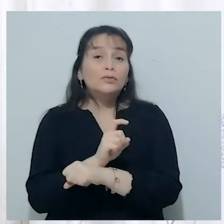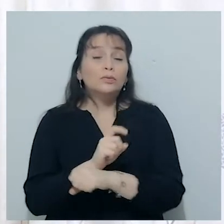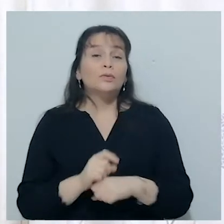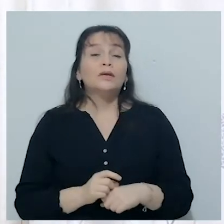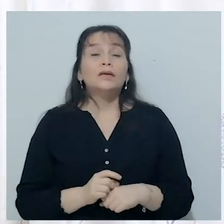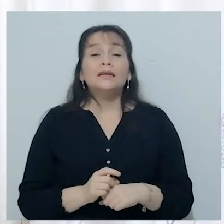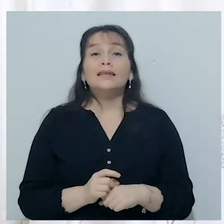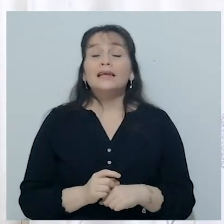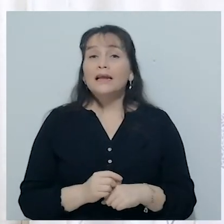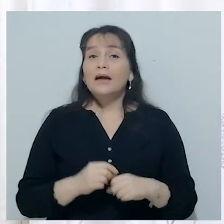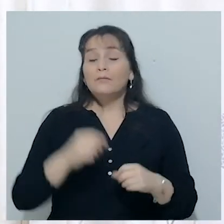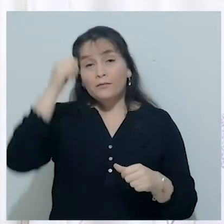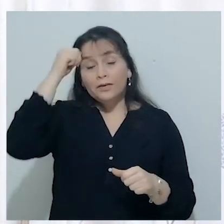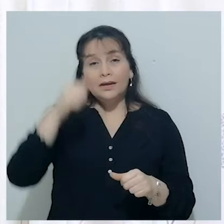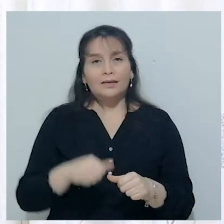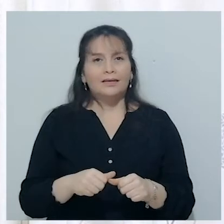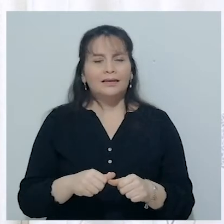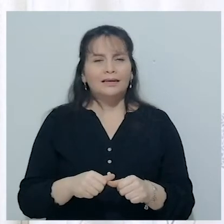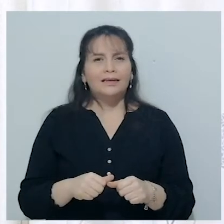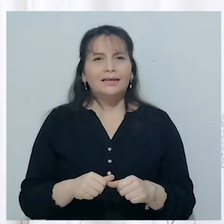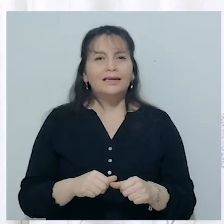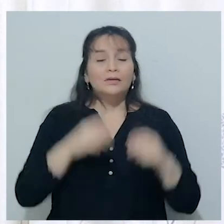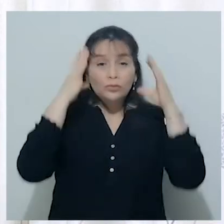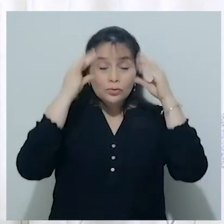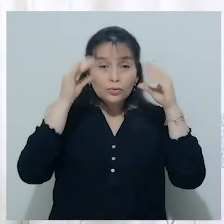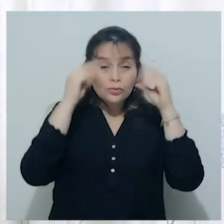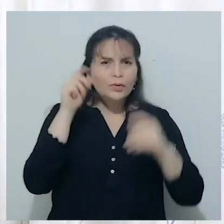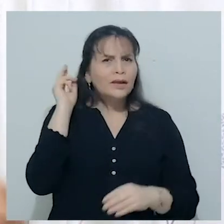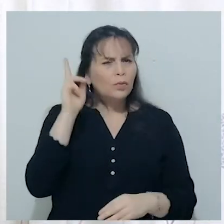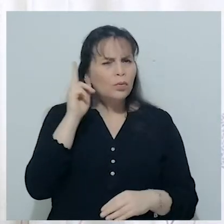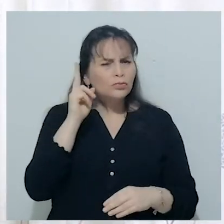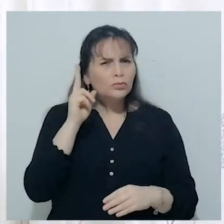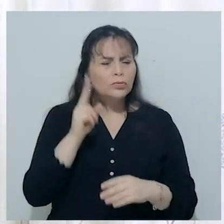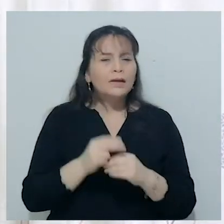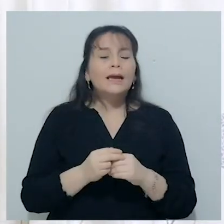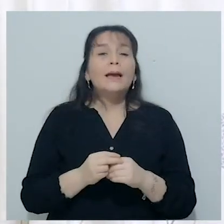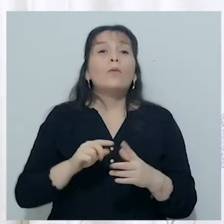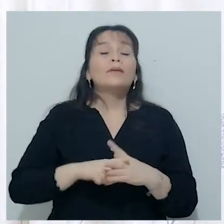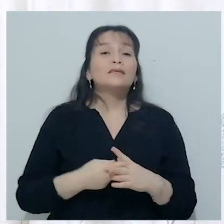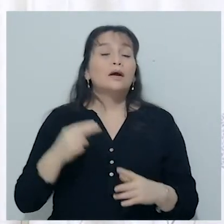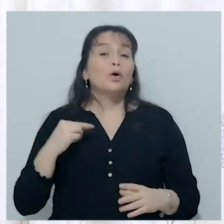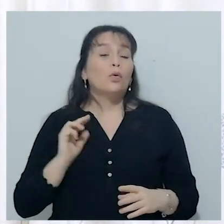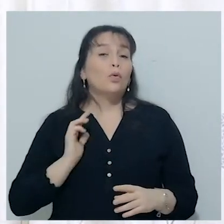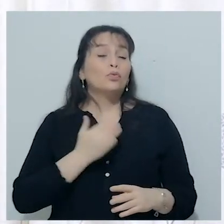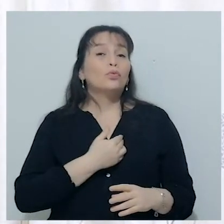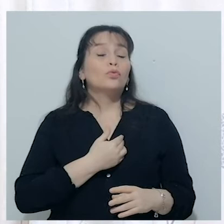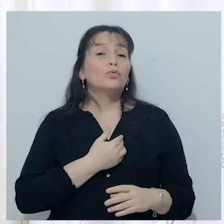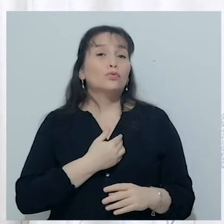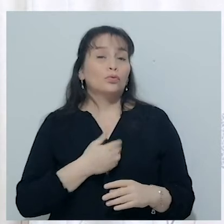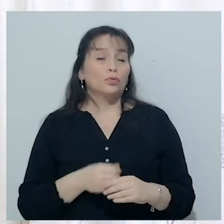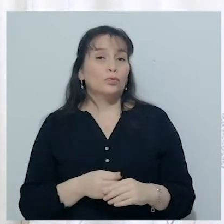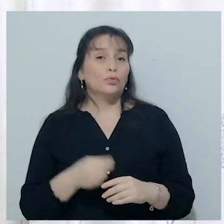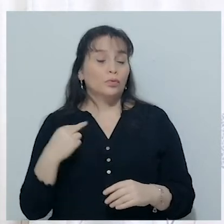la instrucción y en la educación de la fe. La instrucción y la educación comienza con nosotros.